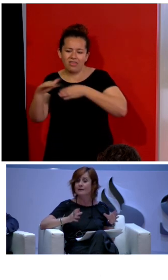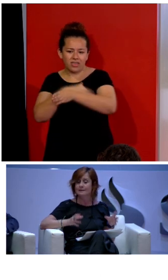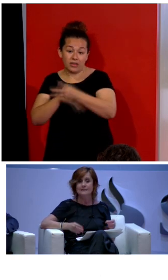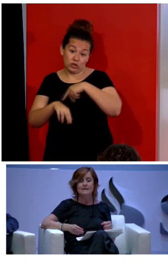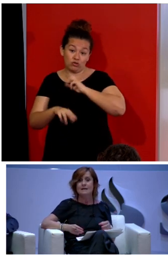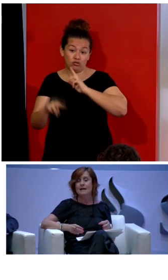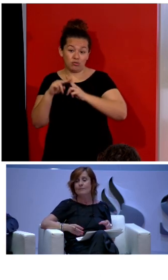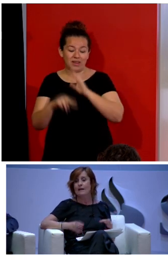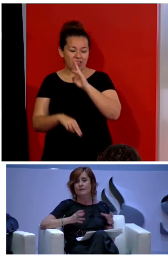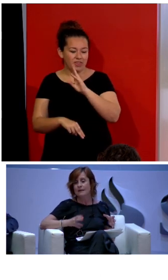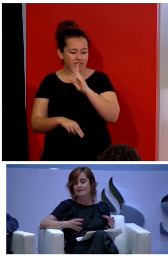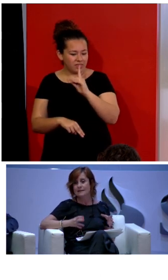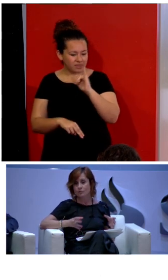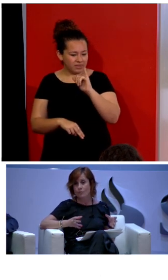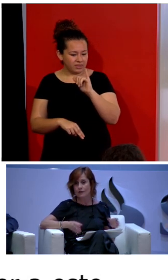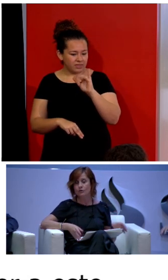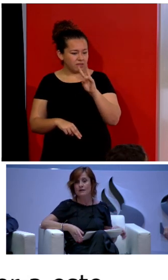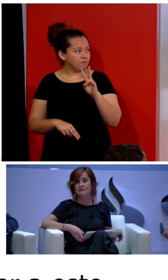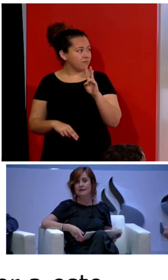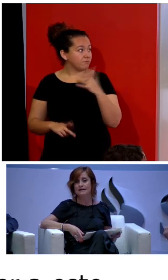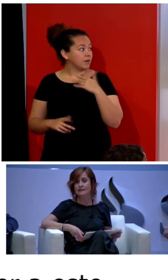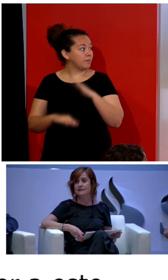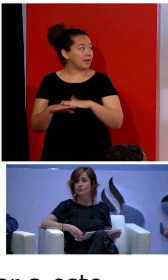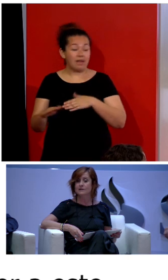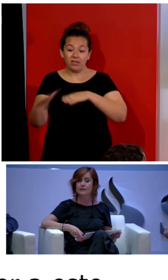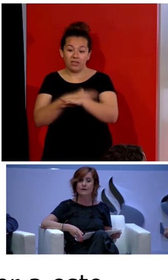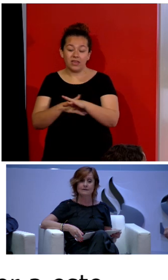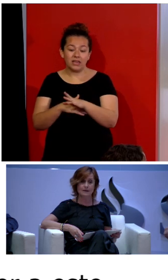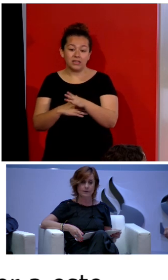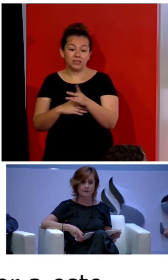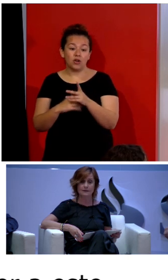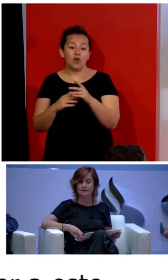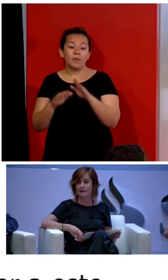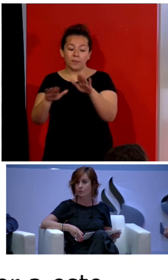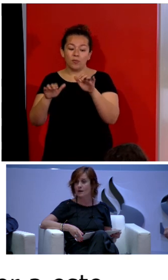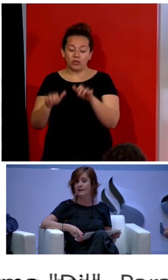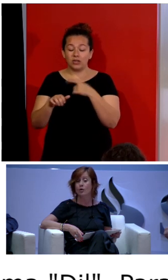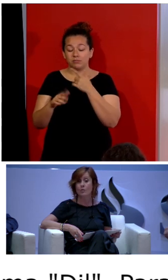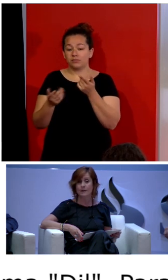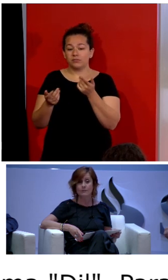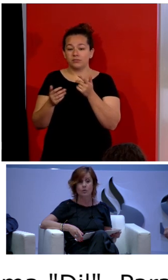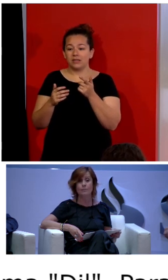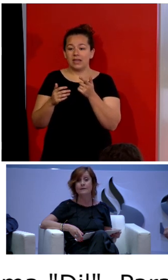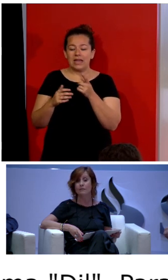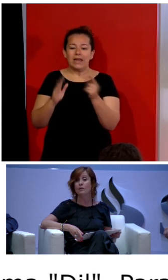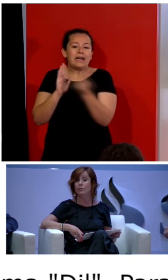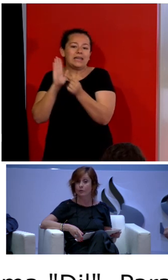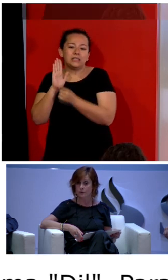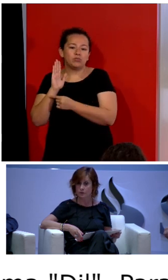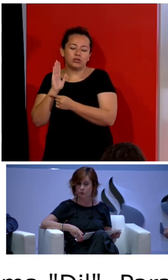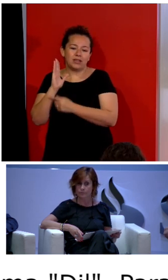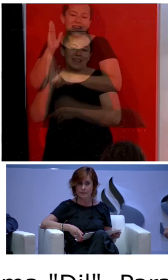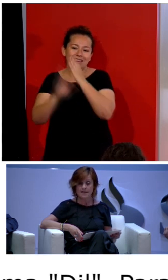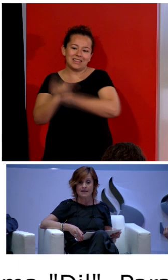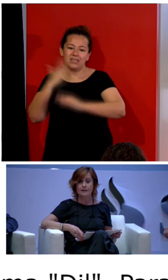DIL? Para acceder a estas convocatorias, el requisito es tener una discapacidad intelectual de como mínimo un